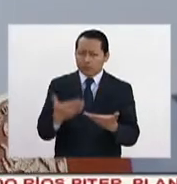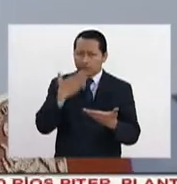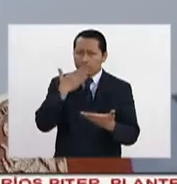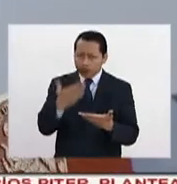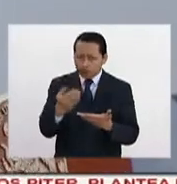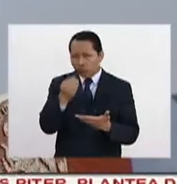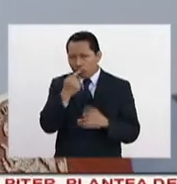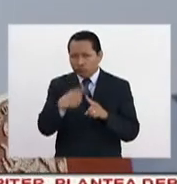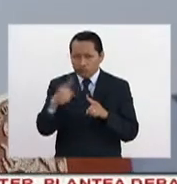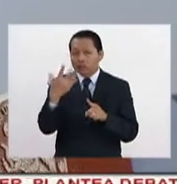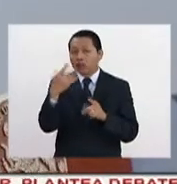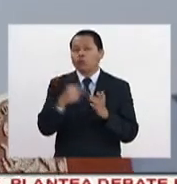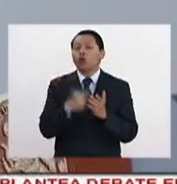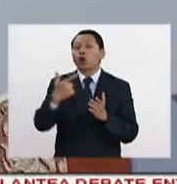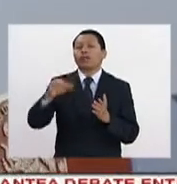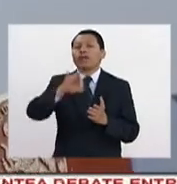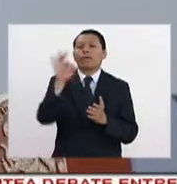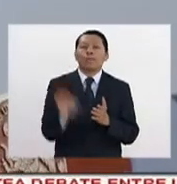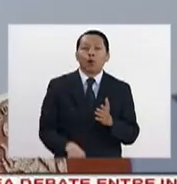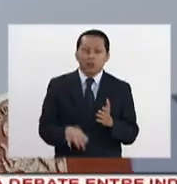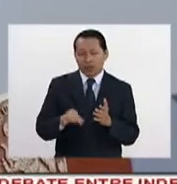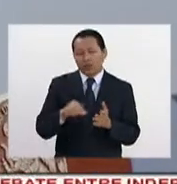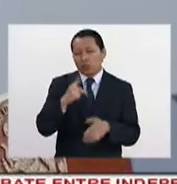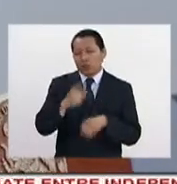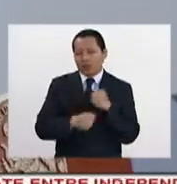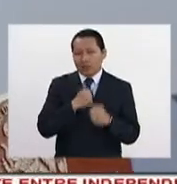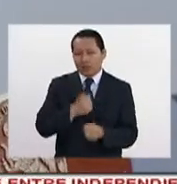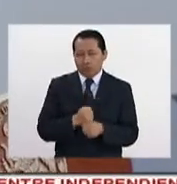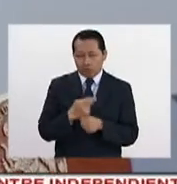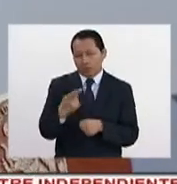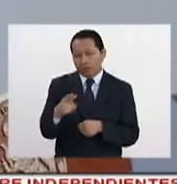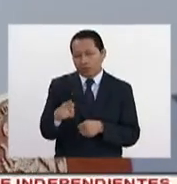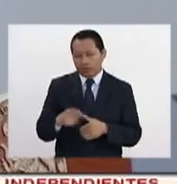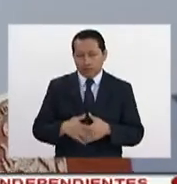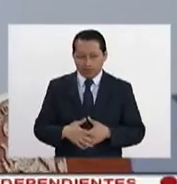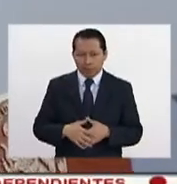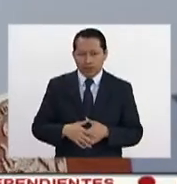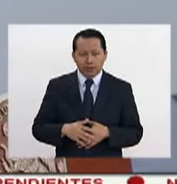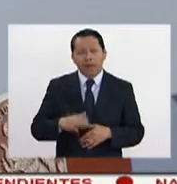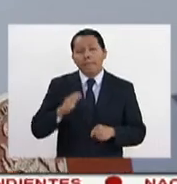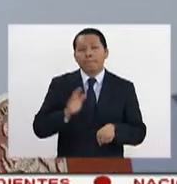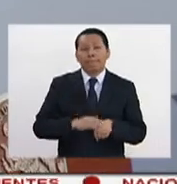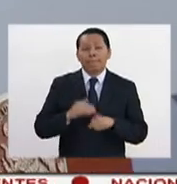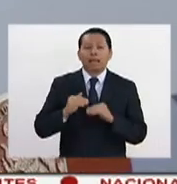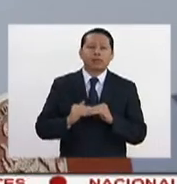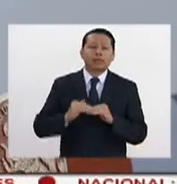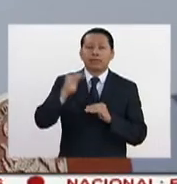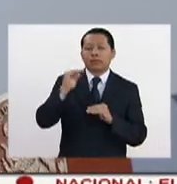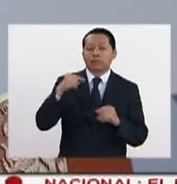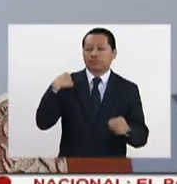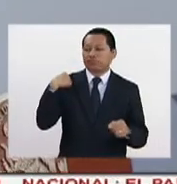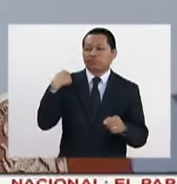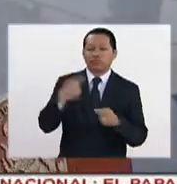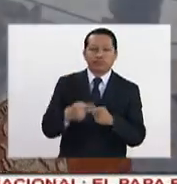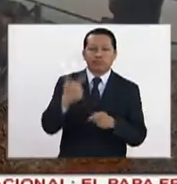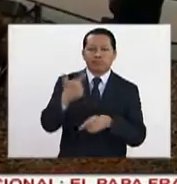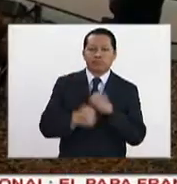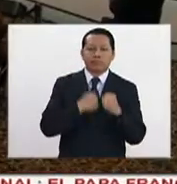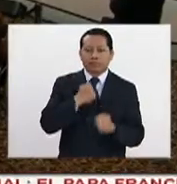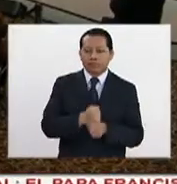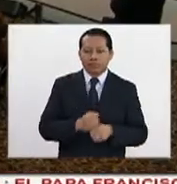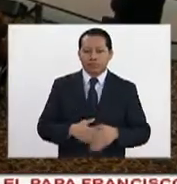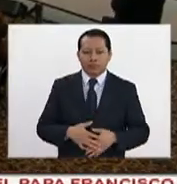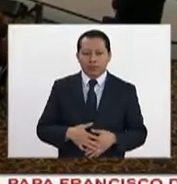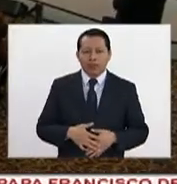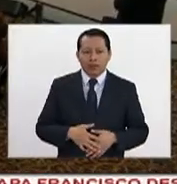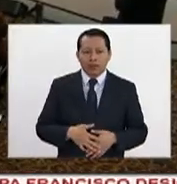de 5.7% a tasa anual en noviembre, el mayor incremento en 7 años. En